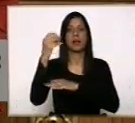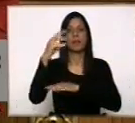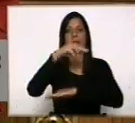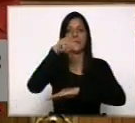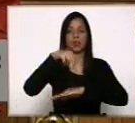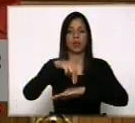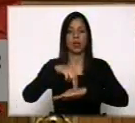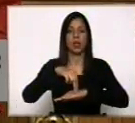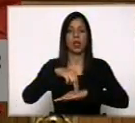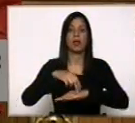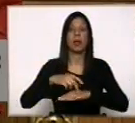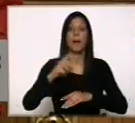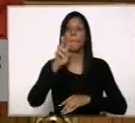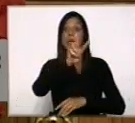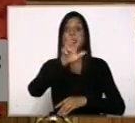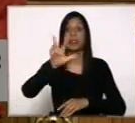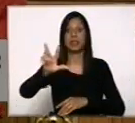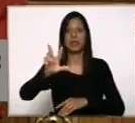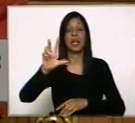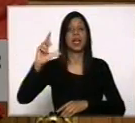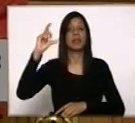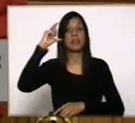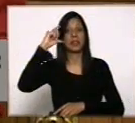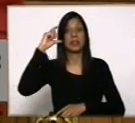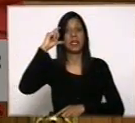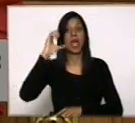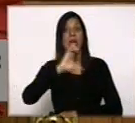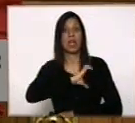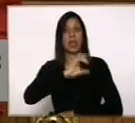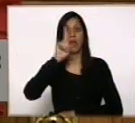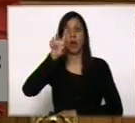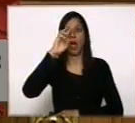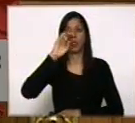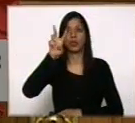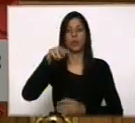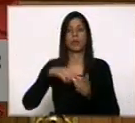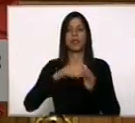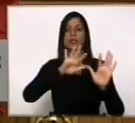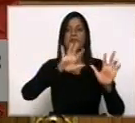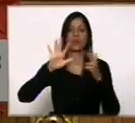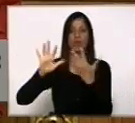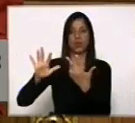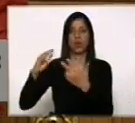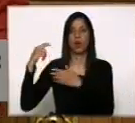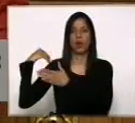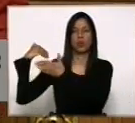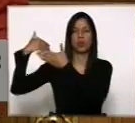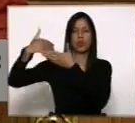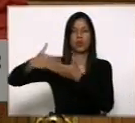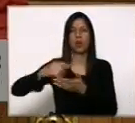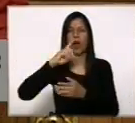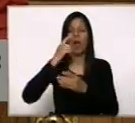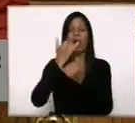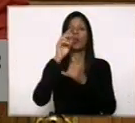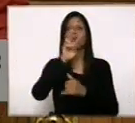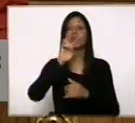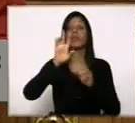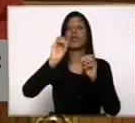Caracas a los 23 días del mes de enero de 2018, año 207 de la